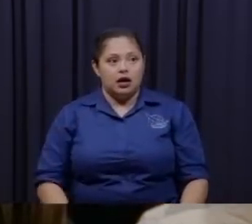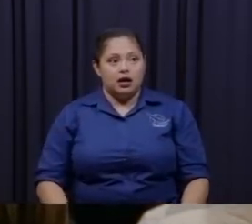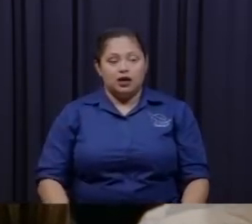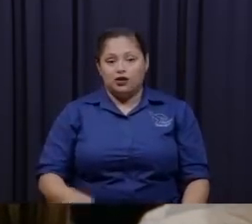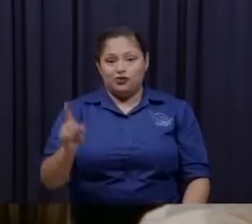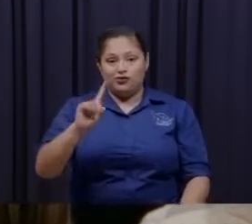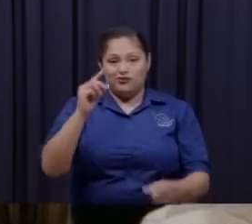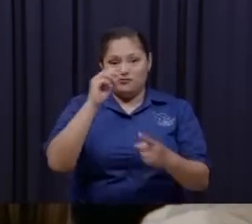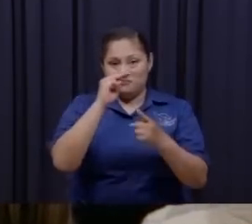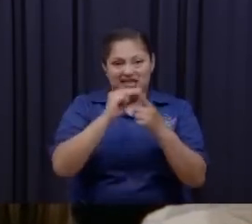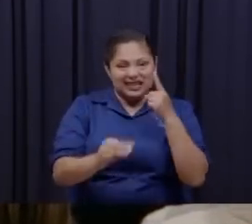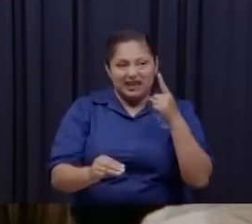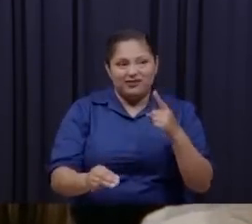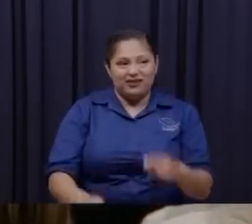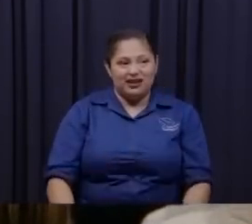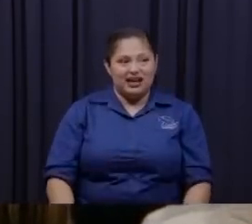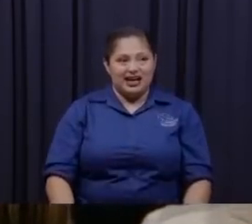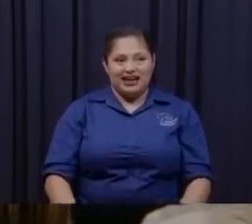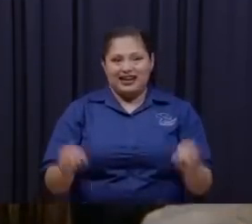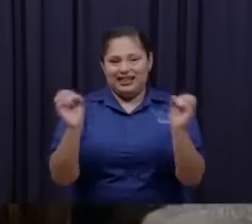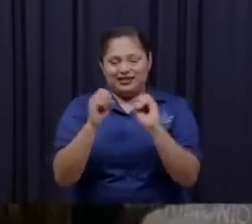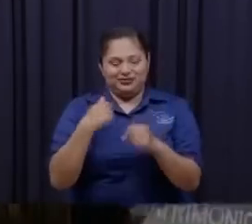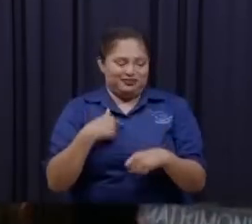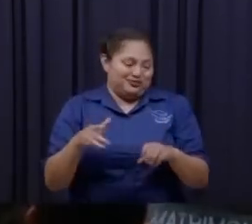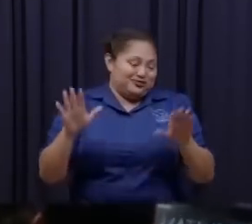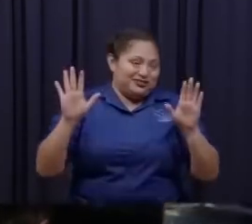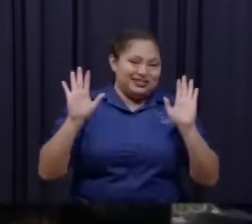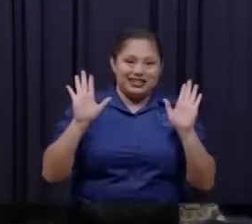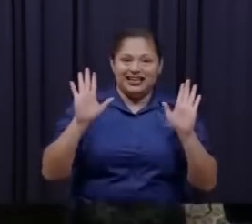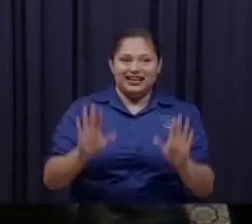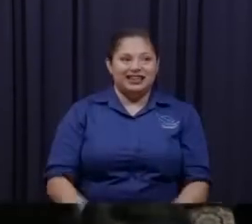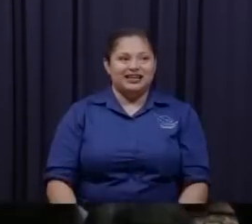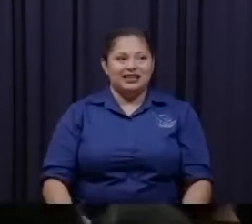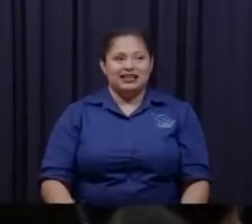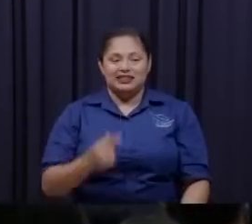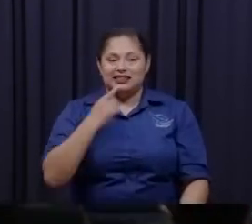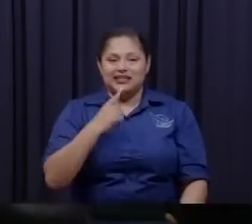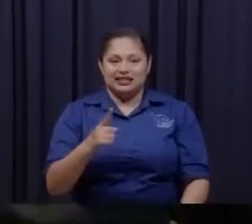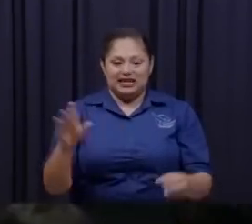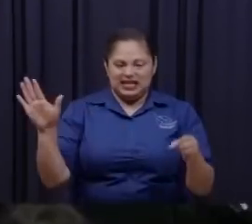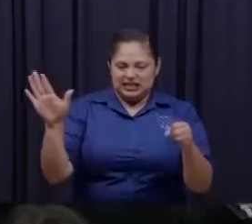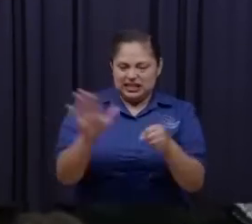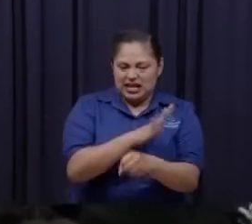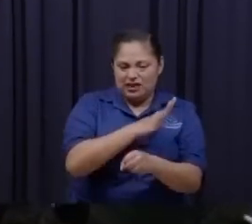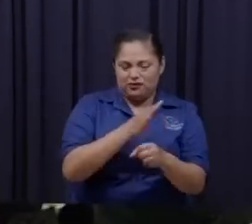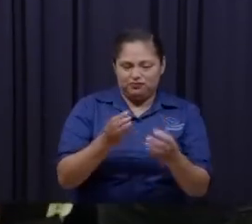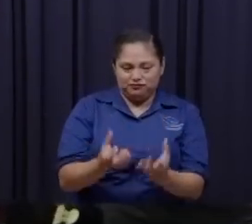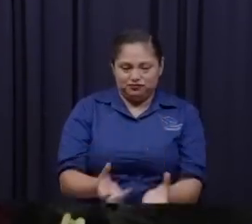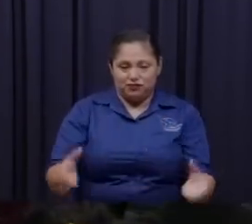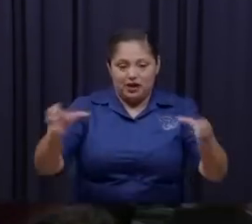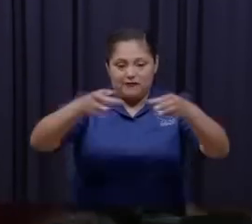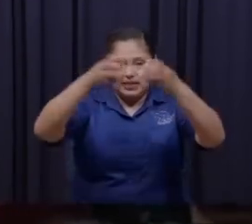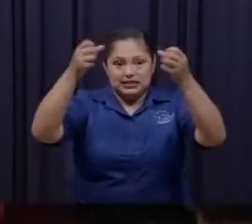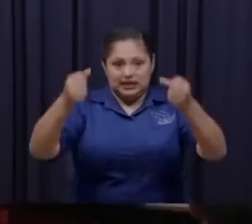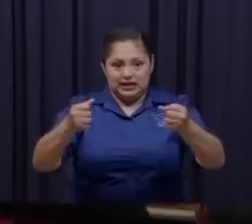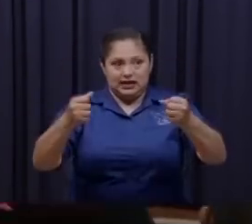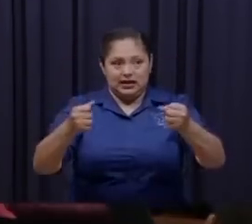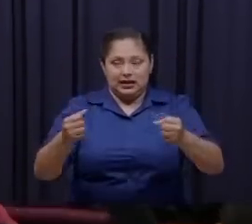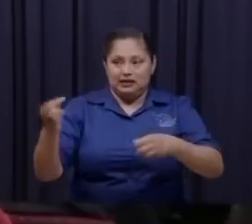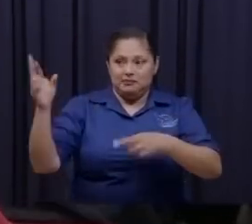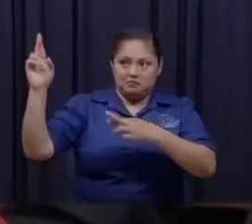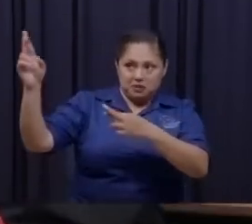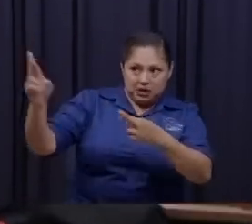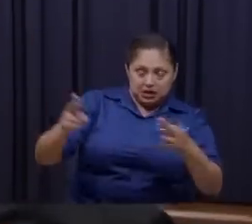filisteo. ¿Qué pasarían esos cuates para poder hacer eso? Llenaron la cantimplora, qué sé yo, lo que llevaba, y se